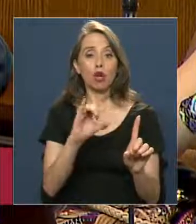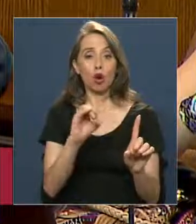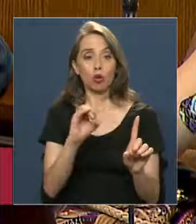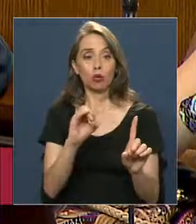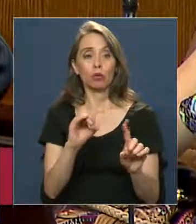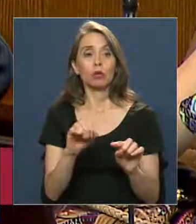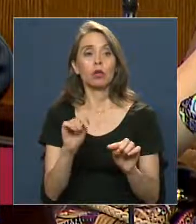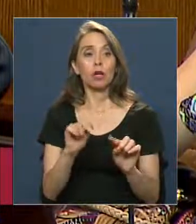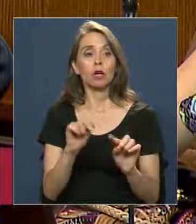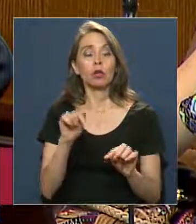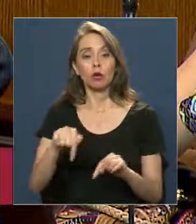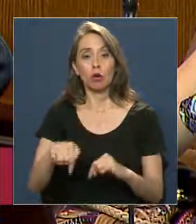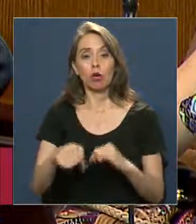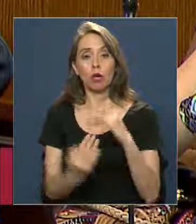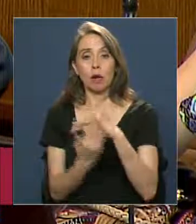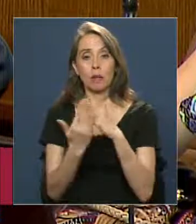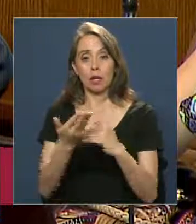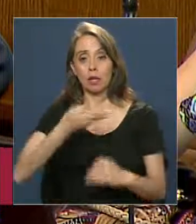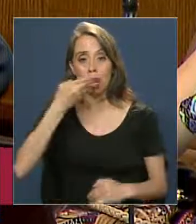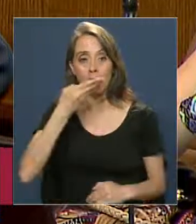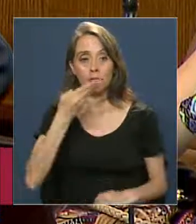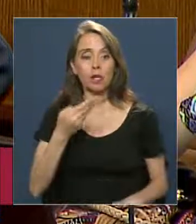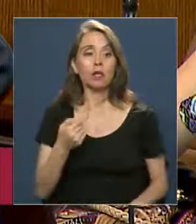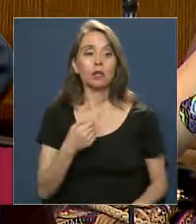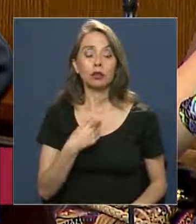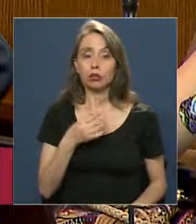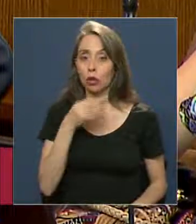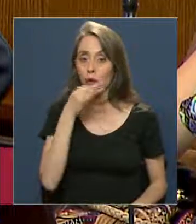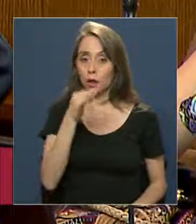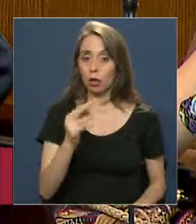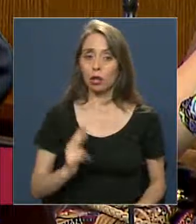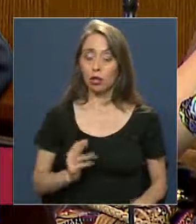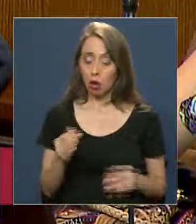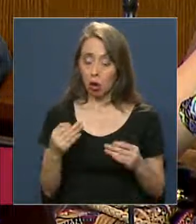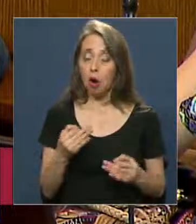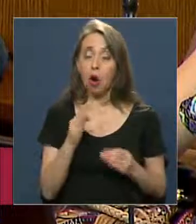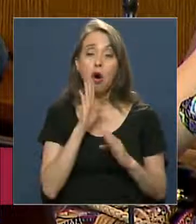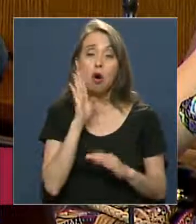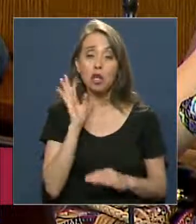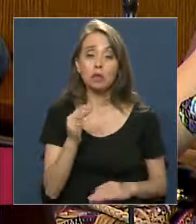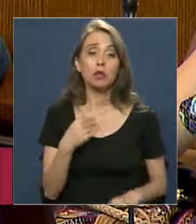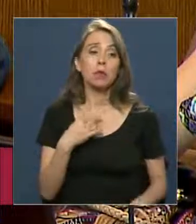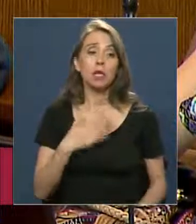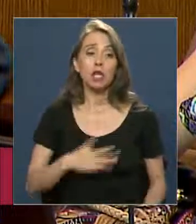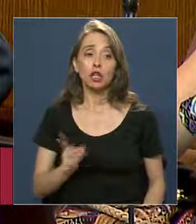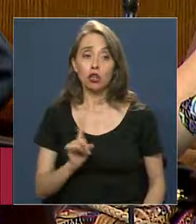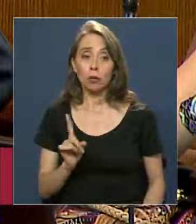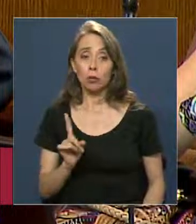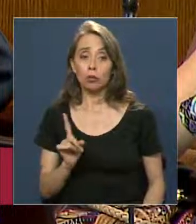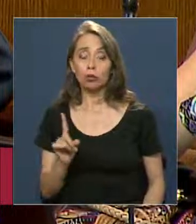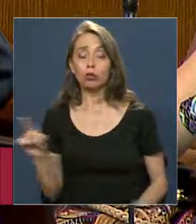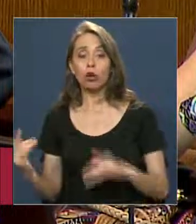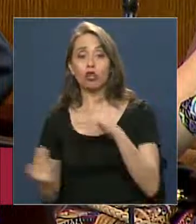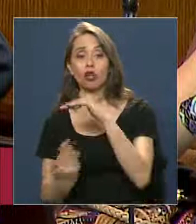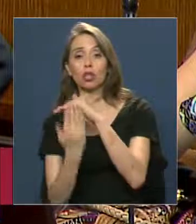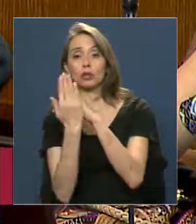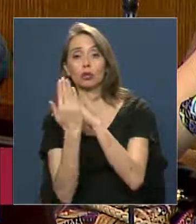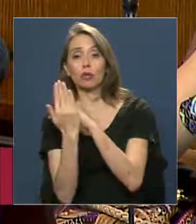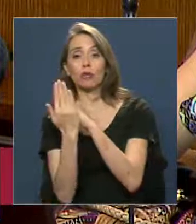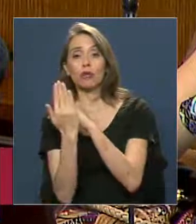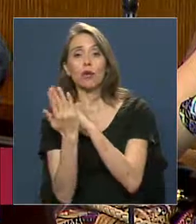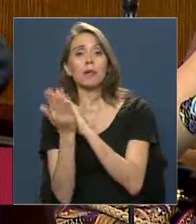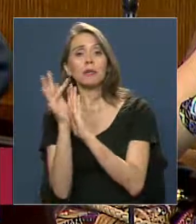en estas intervenciones del día de hoy. Porque quiero decirlo con mucha honestidad, a mí no me gustó la información que subió a las redes